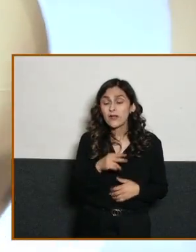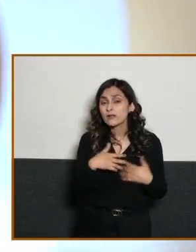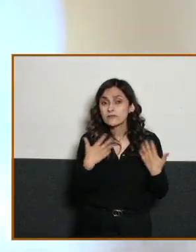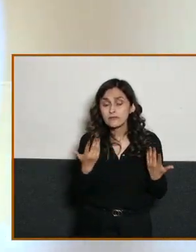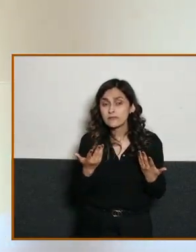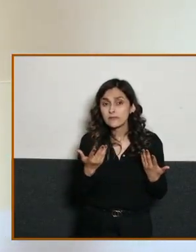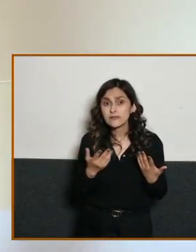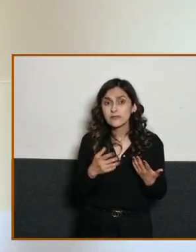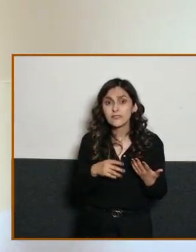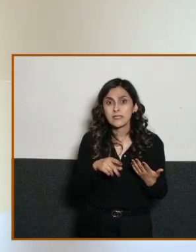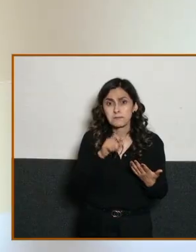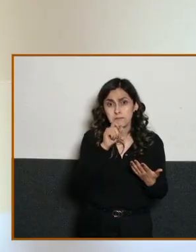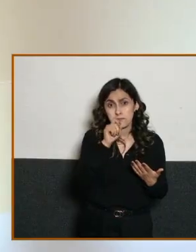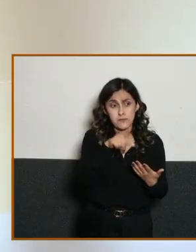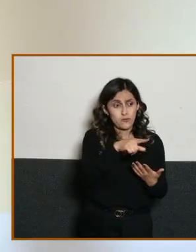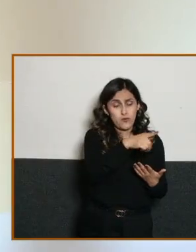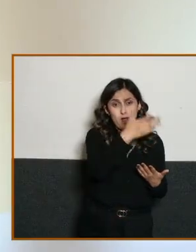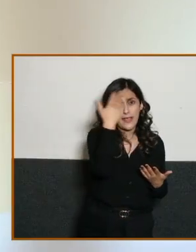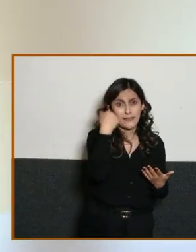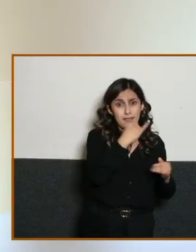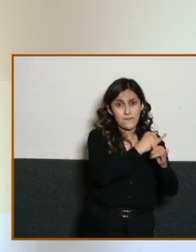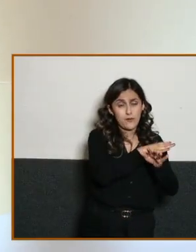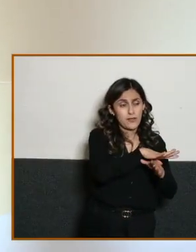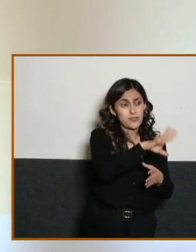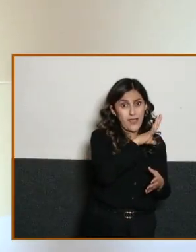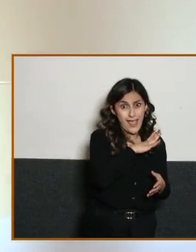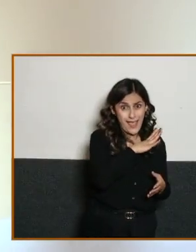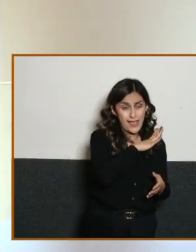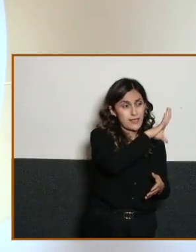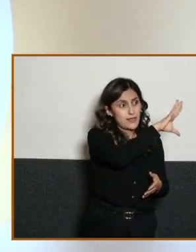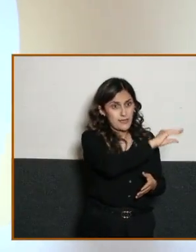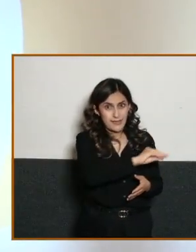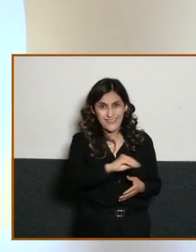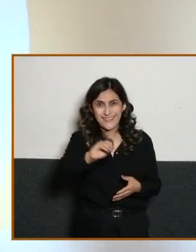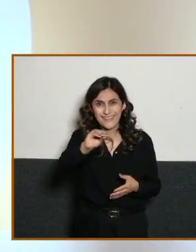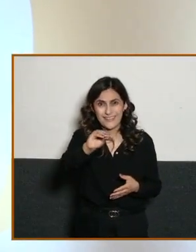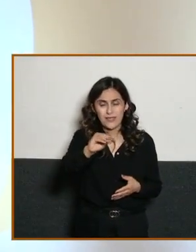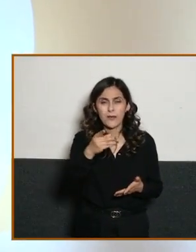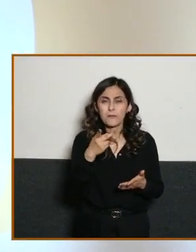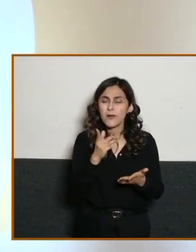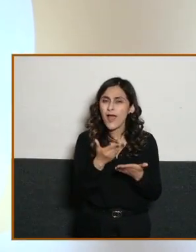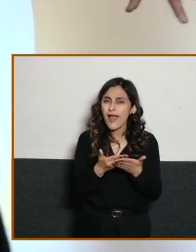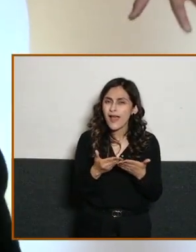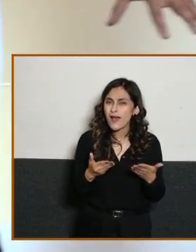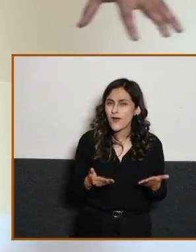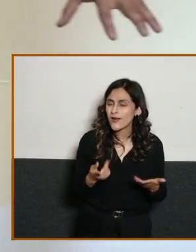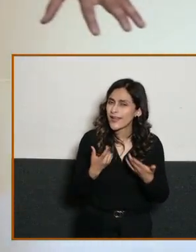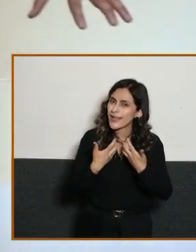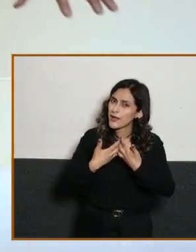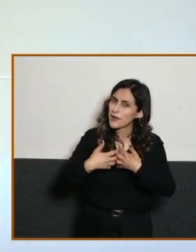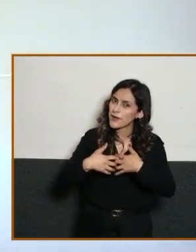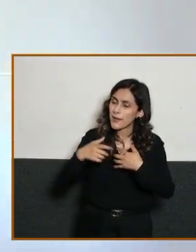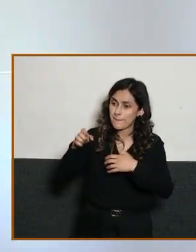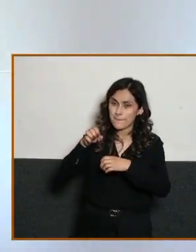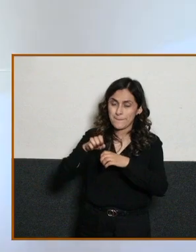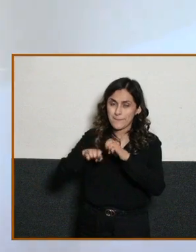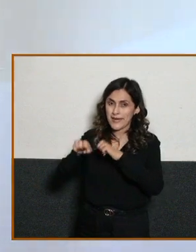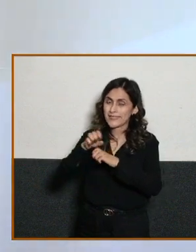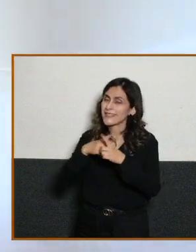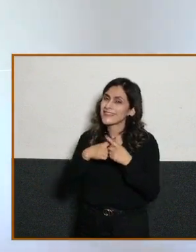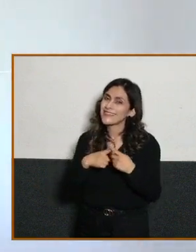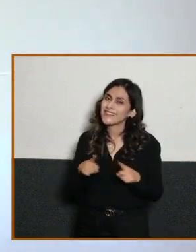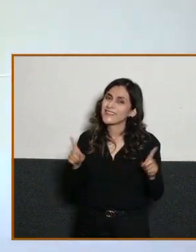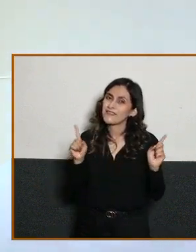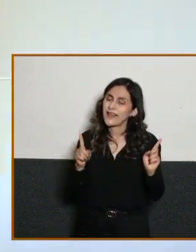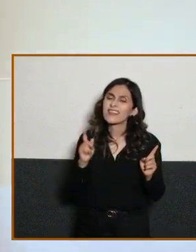era jalar la información que tenía. Pero ahora en lo que están trabajando estas compañías es en la